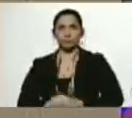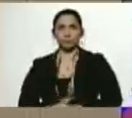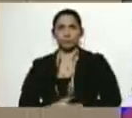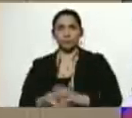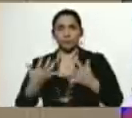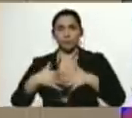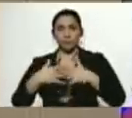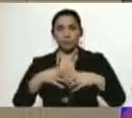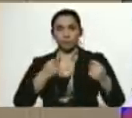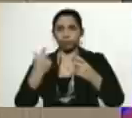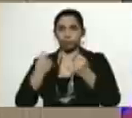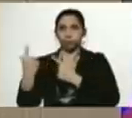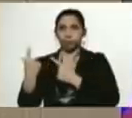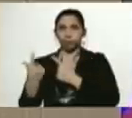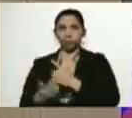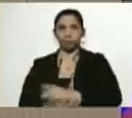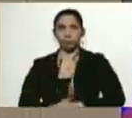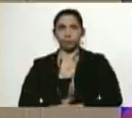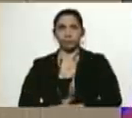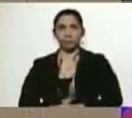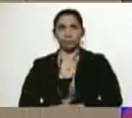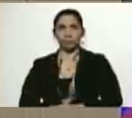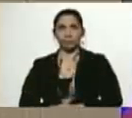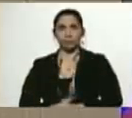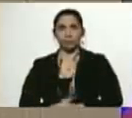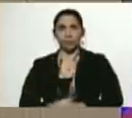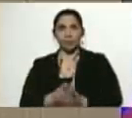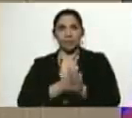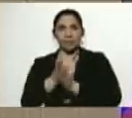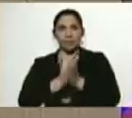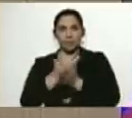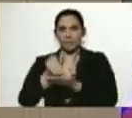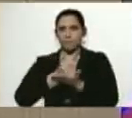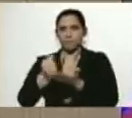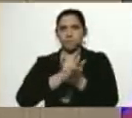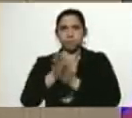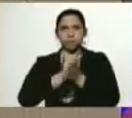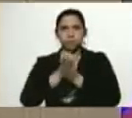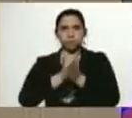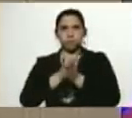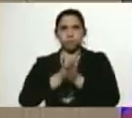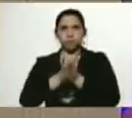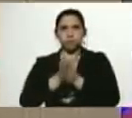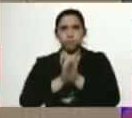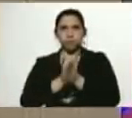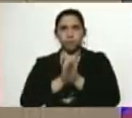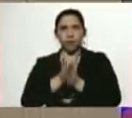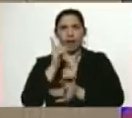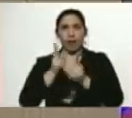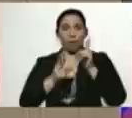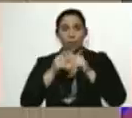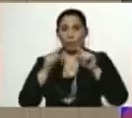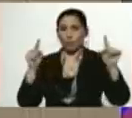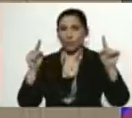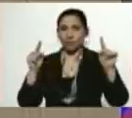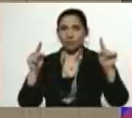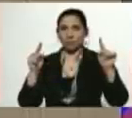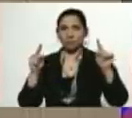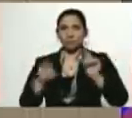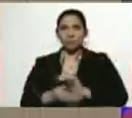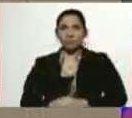fabricando y distribuyendo gel antiséptico que tiene la particularidad, a diferencia de algunos geles que